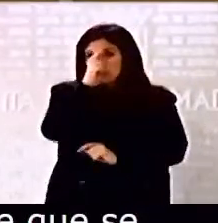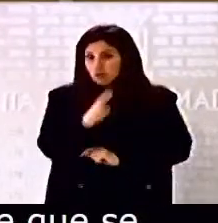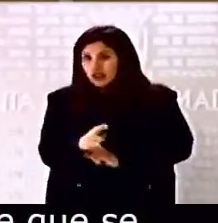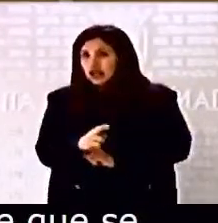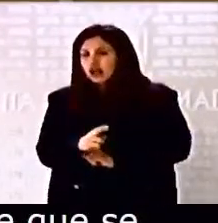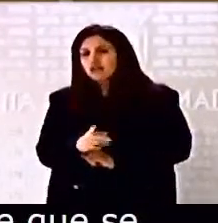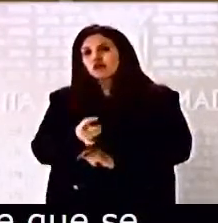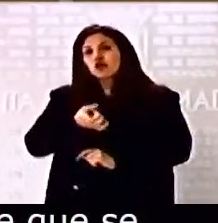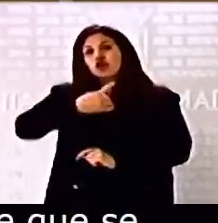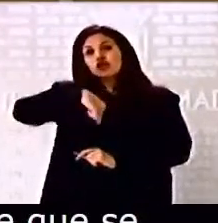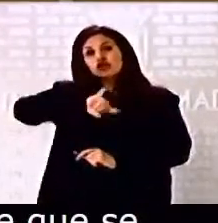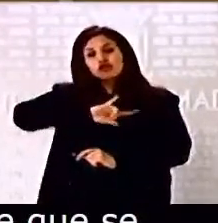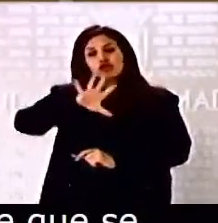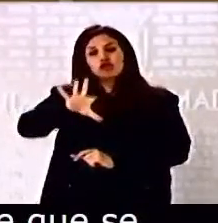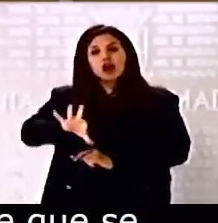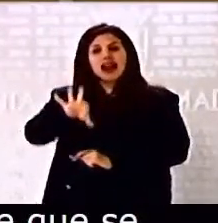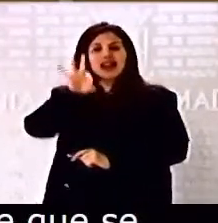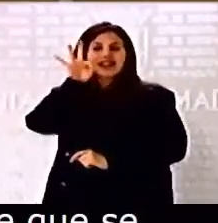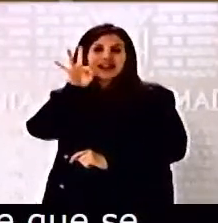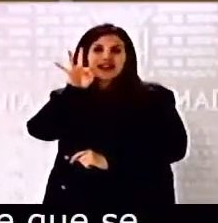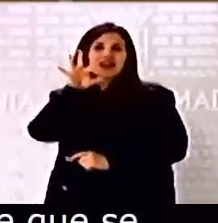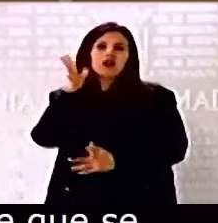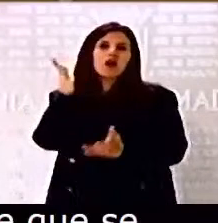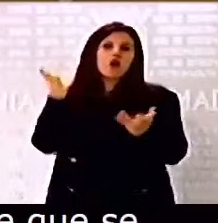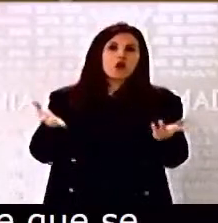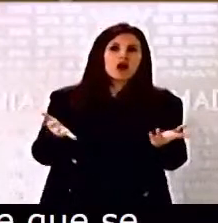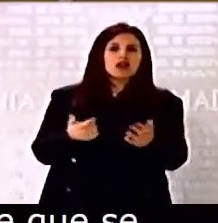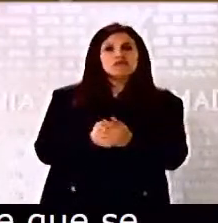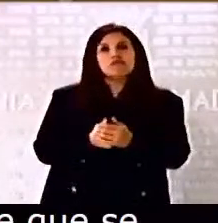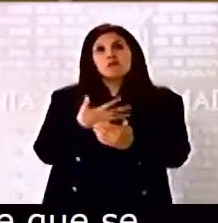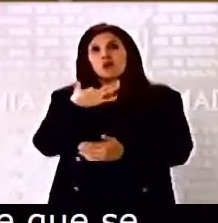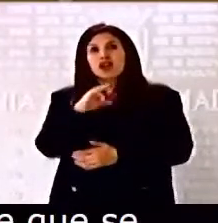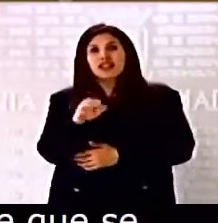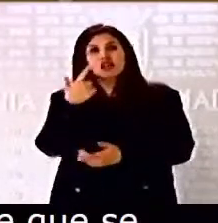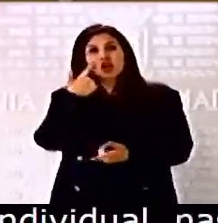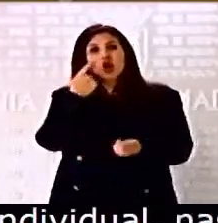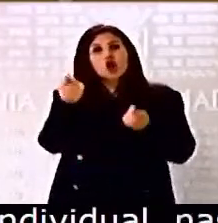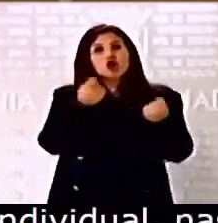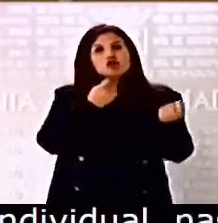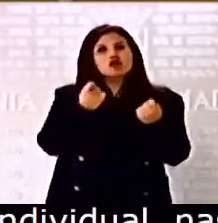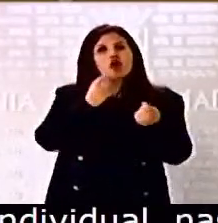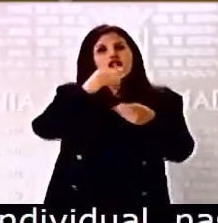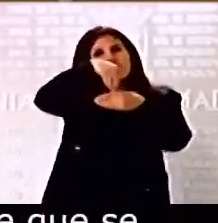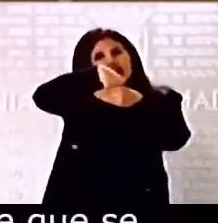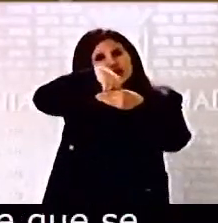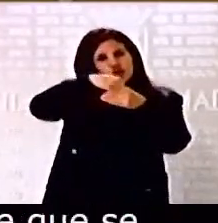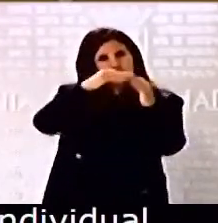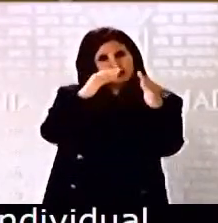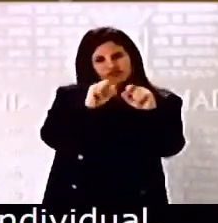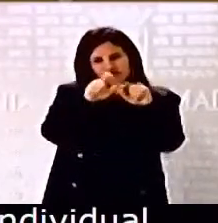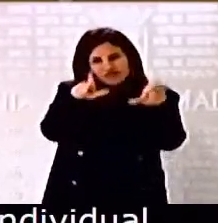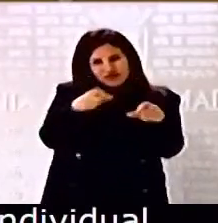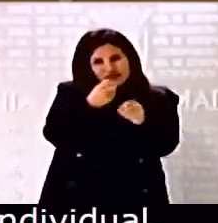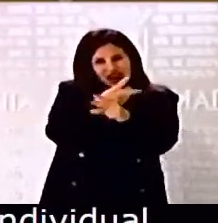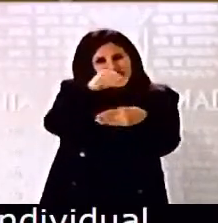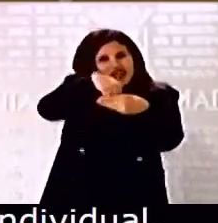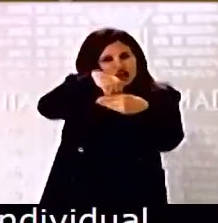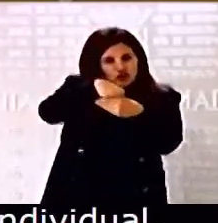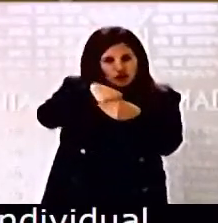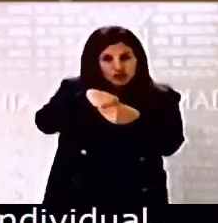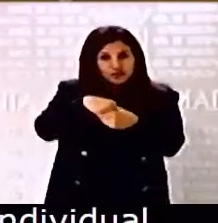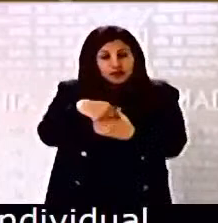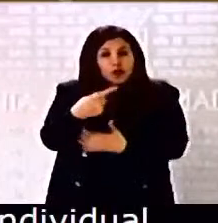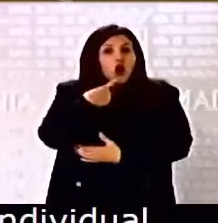apostaríamos, si tuviésemos que apostar por alguna, por algún control dentro de los interiores, toda vez que